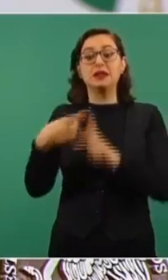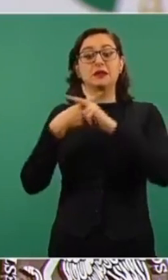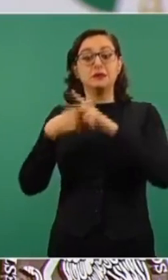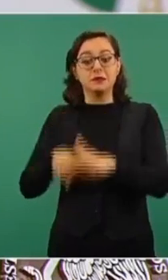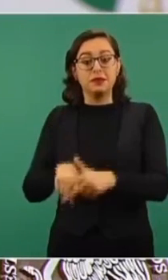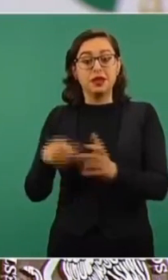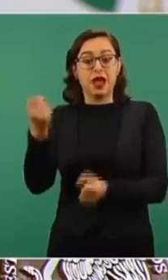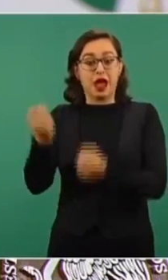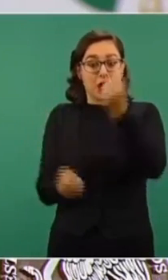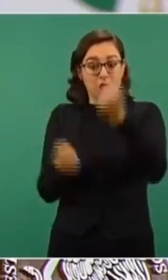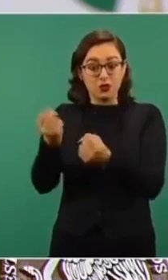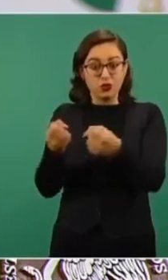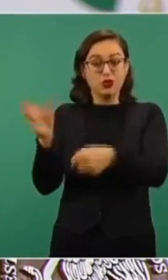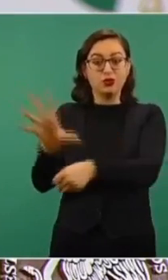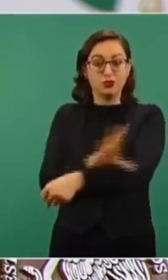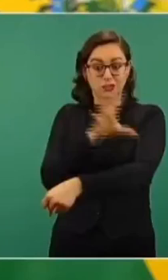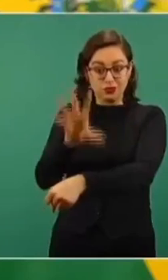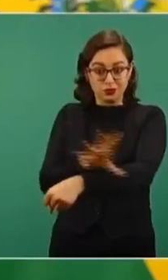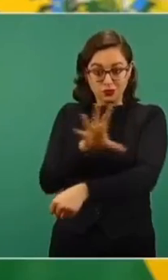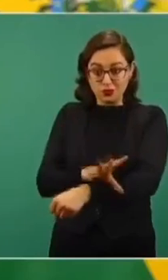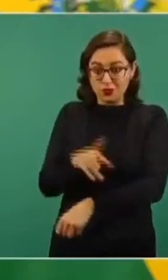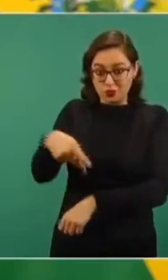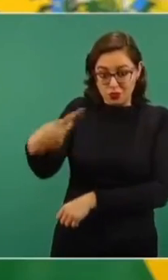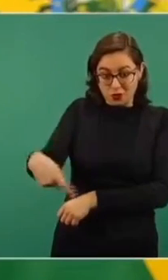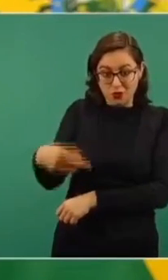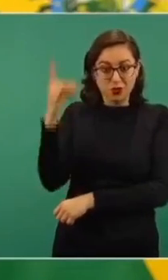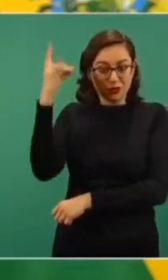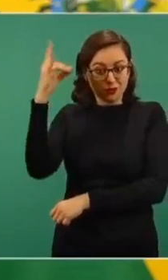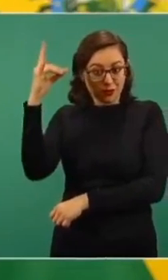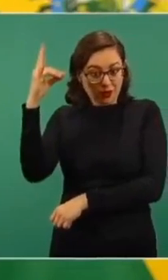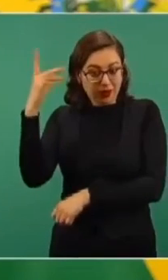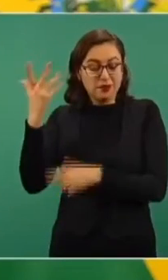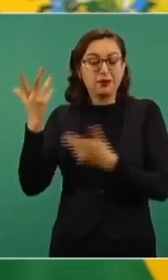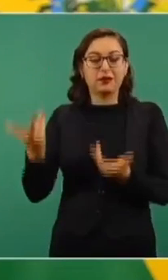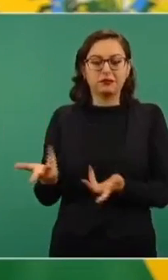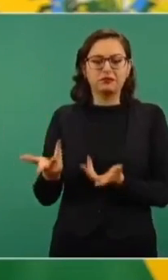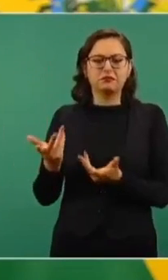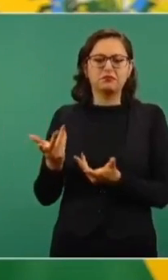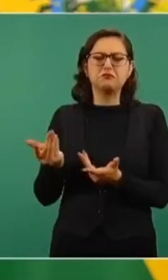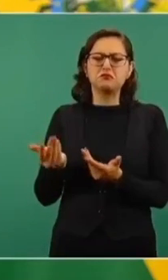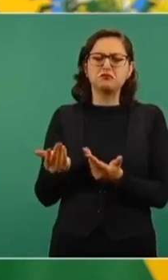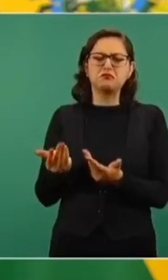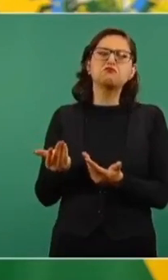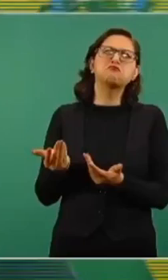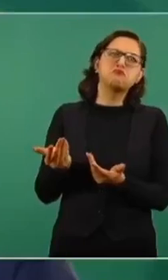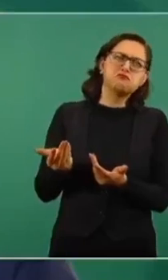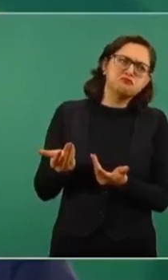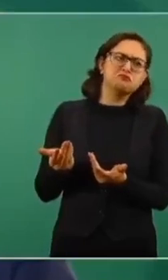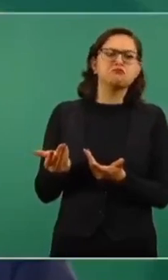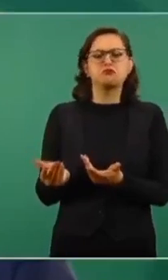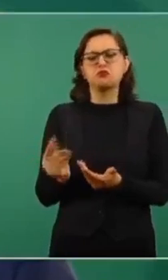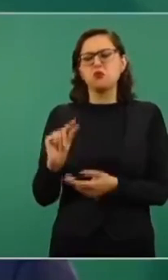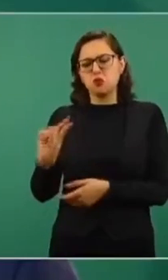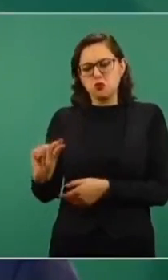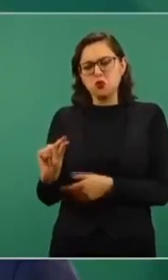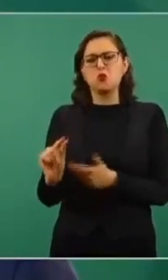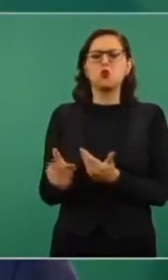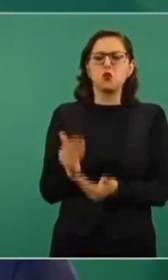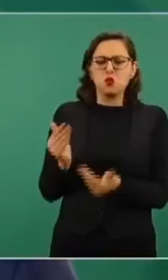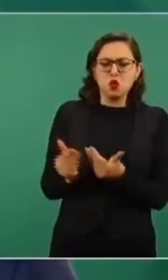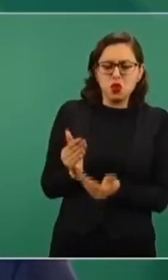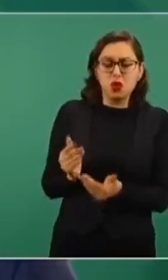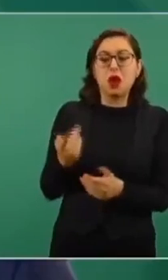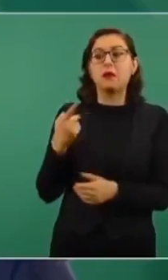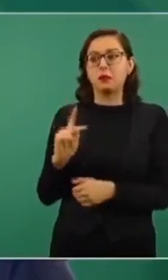con batería hecha en Bolivia, aunque evidentemente la producción era bastante pequeña, pero ya